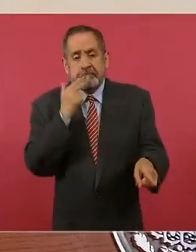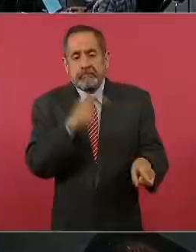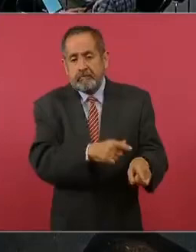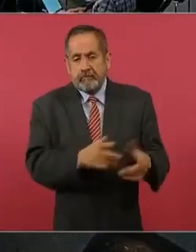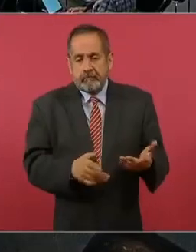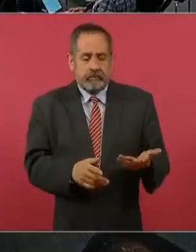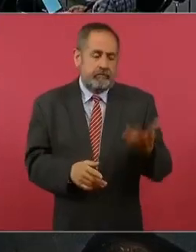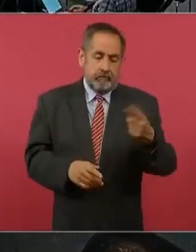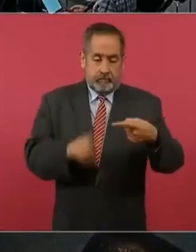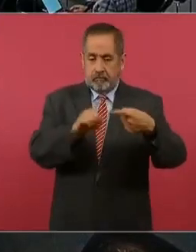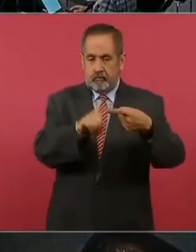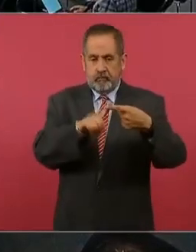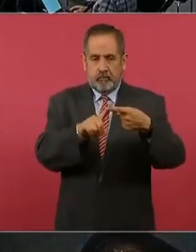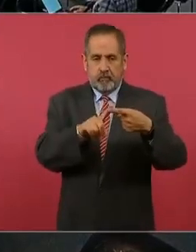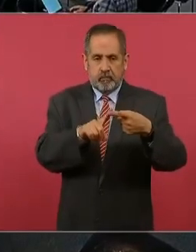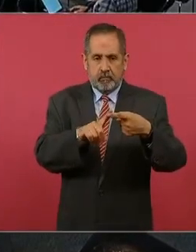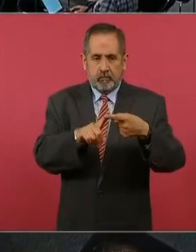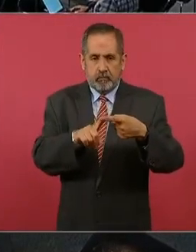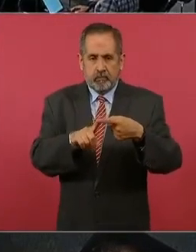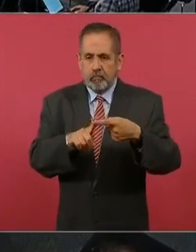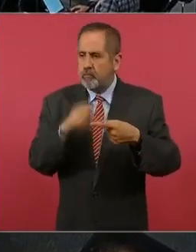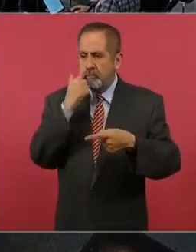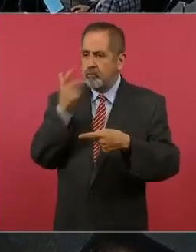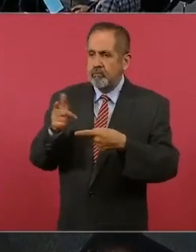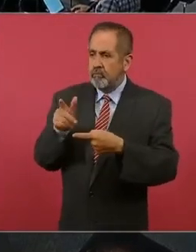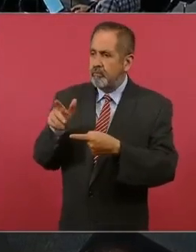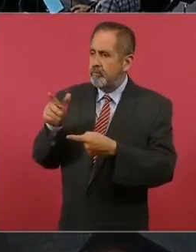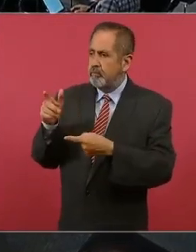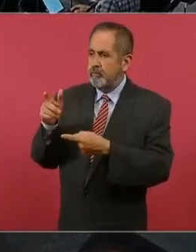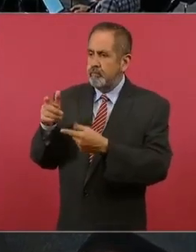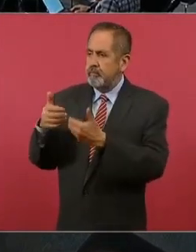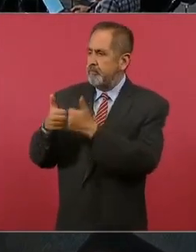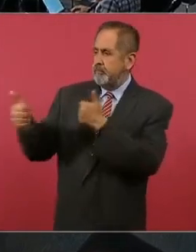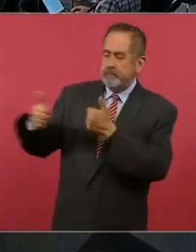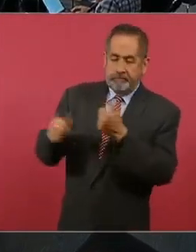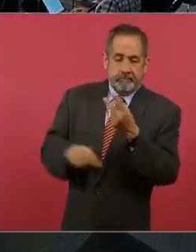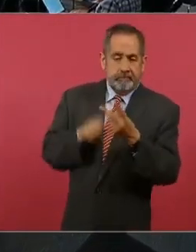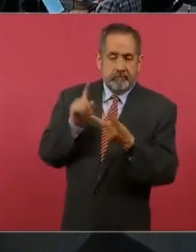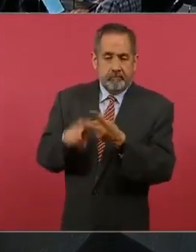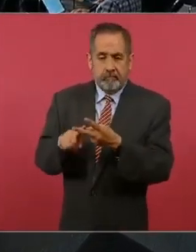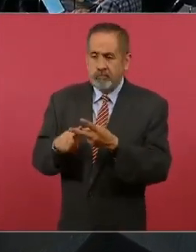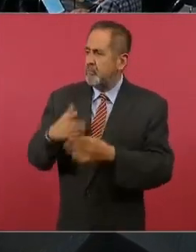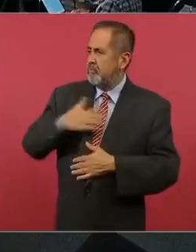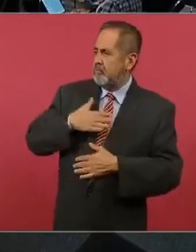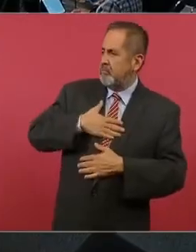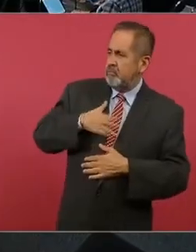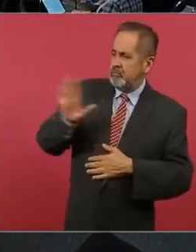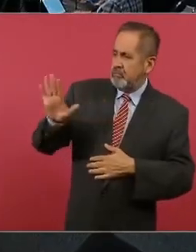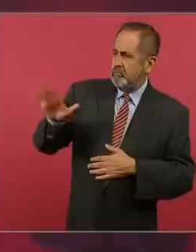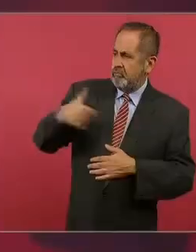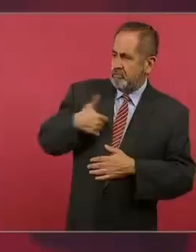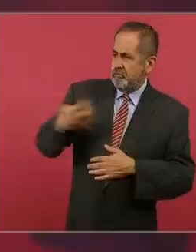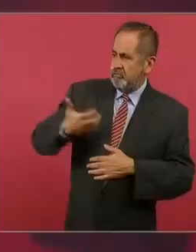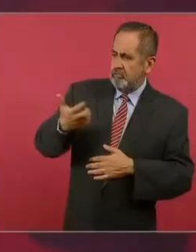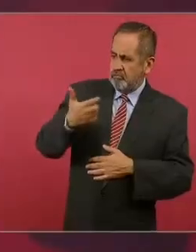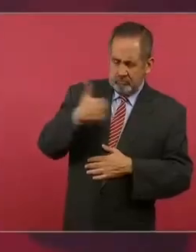Entonces, uno es que no se quieren desprender, otros que quieren ellos